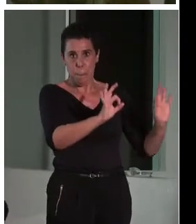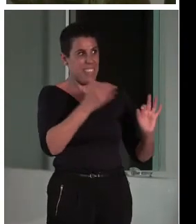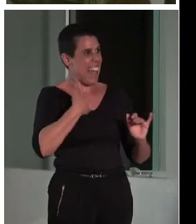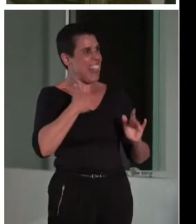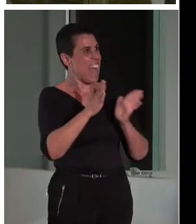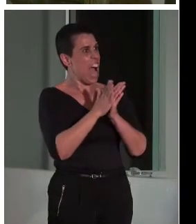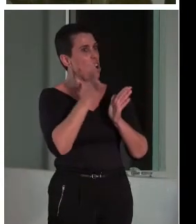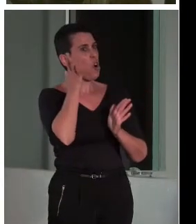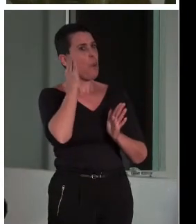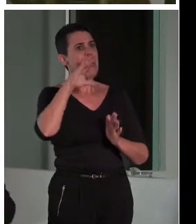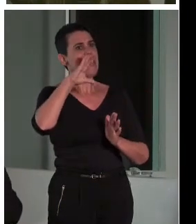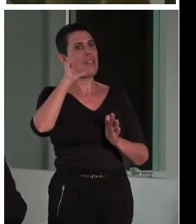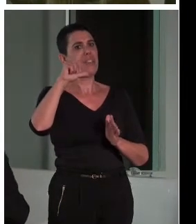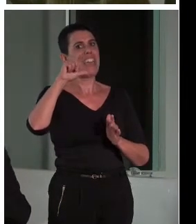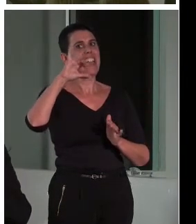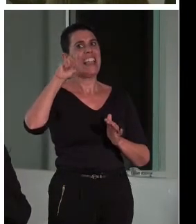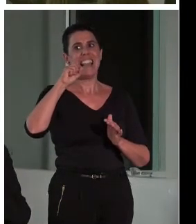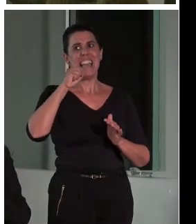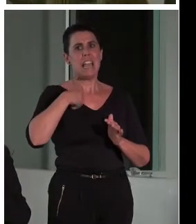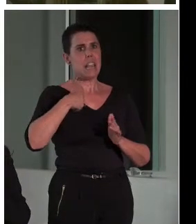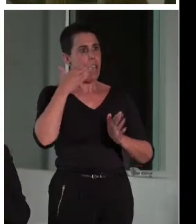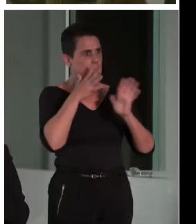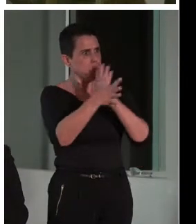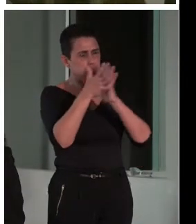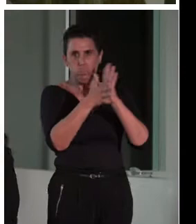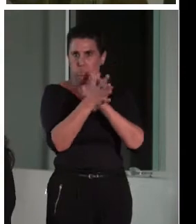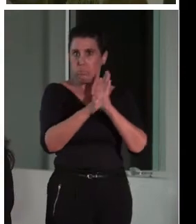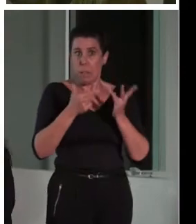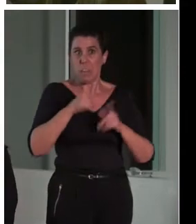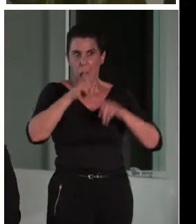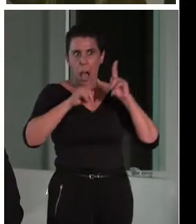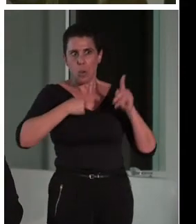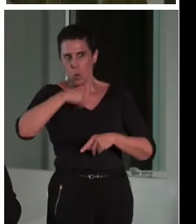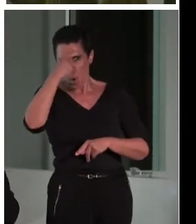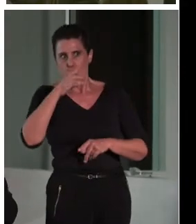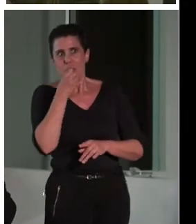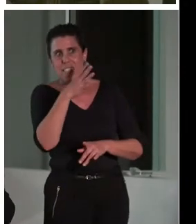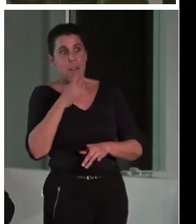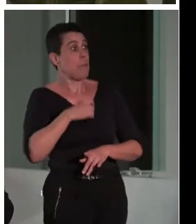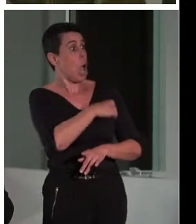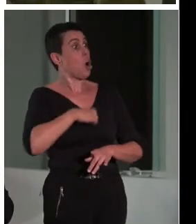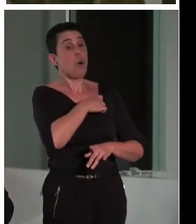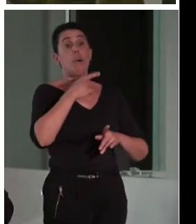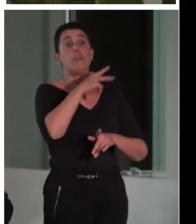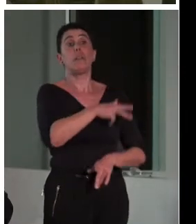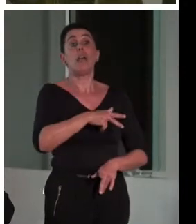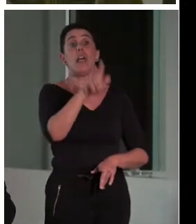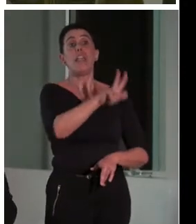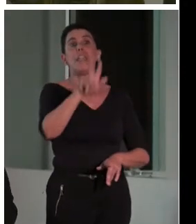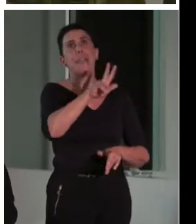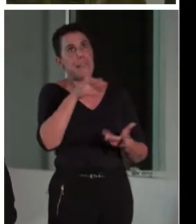llevan más años en gestión de sitios lo sabéis bien en el comité nacional de icomos pues llevaba unos años difíciles